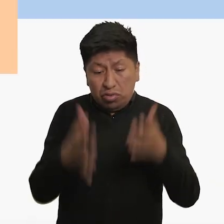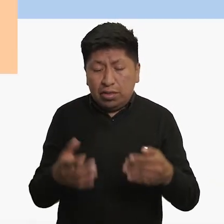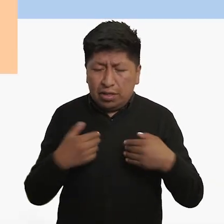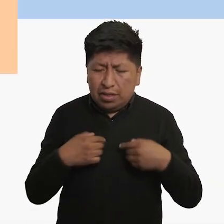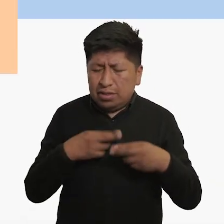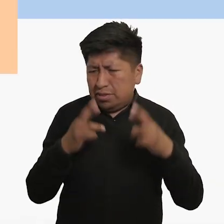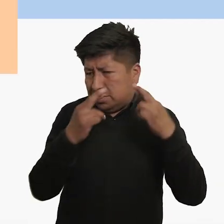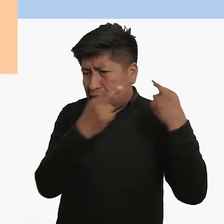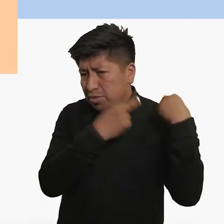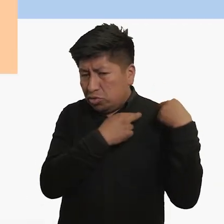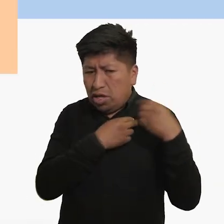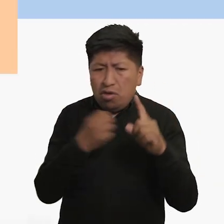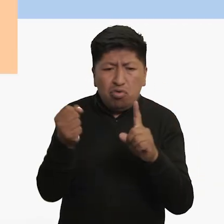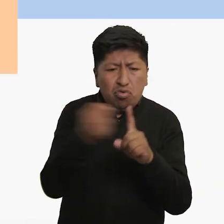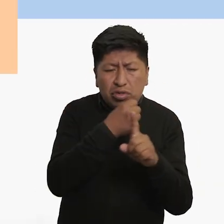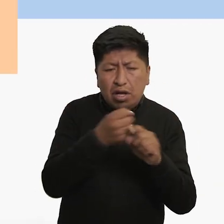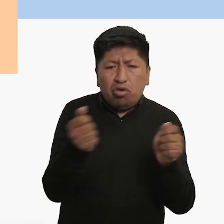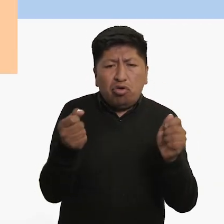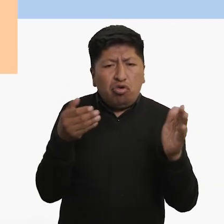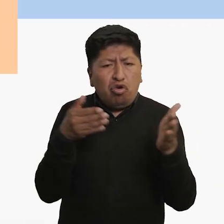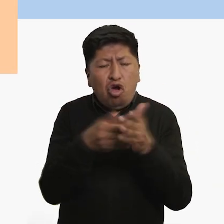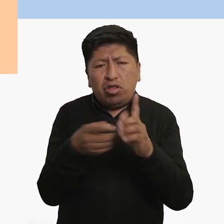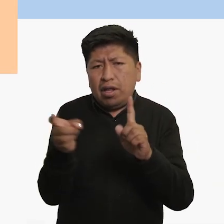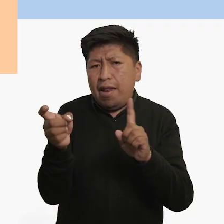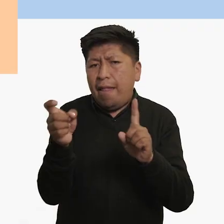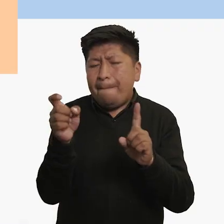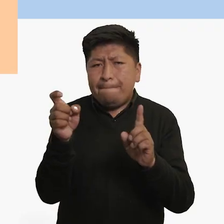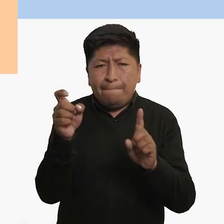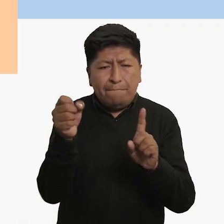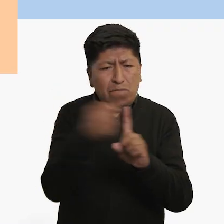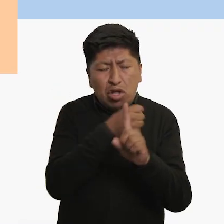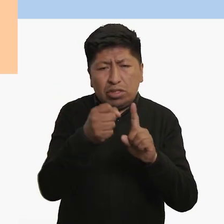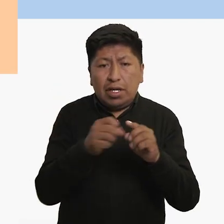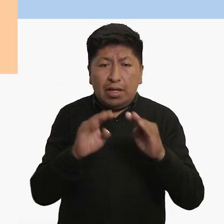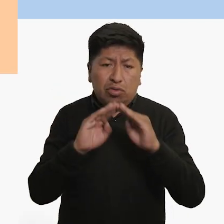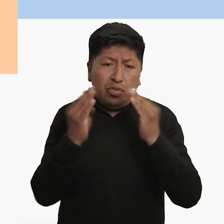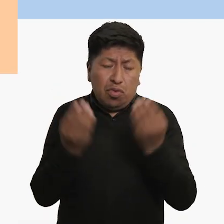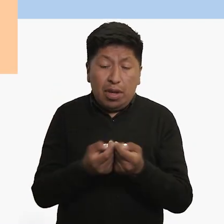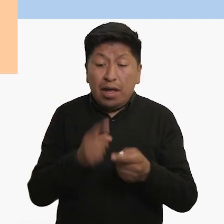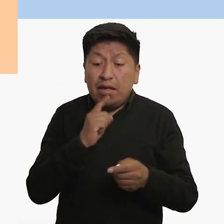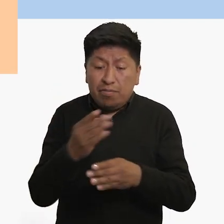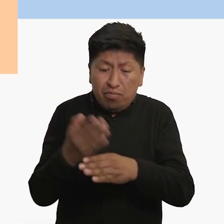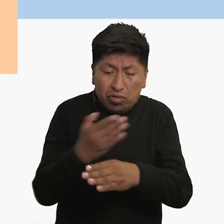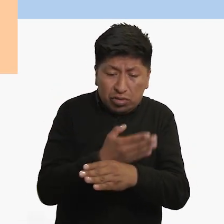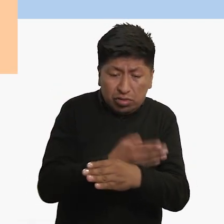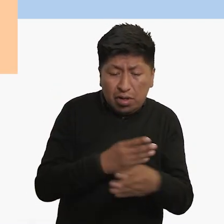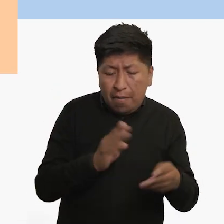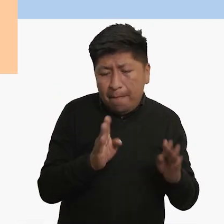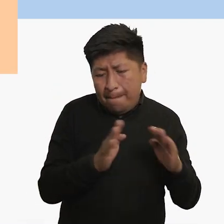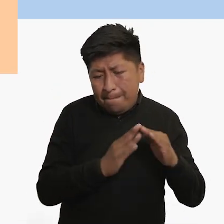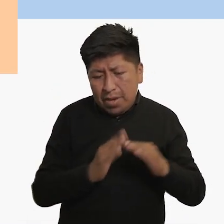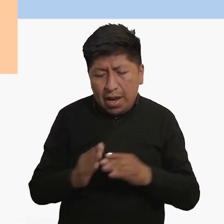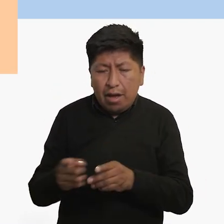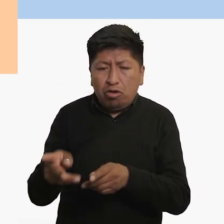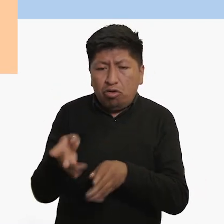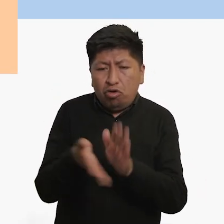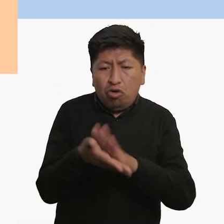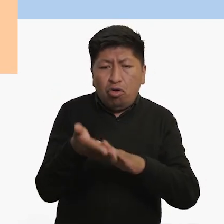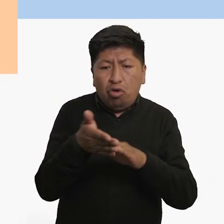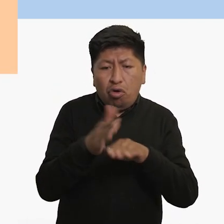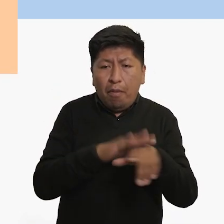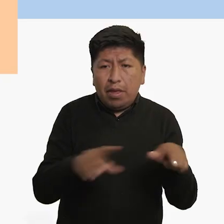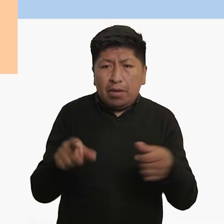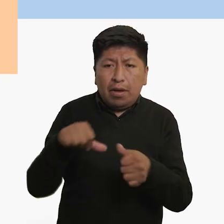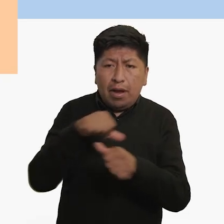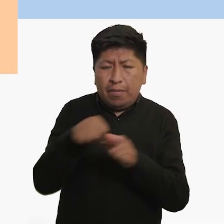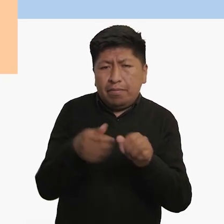estudiantes deben ser responsables de luchar contra la violencia escolar. Por esto, deben ser parte del proceso de construcción del plan de convivencia pacífica y armónica